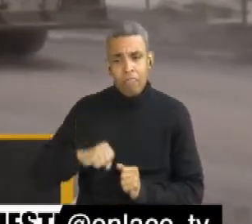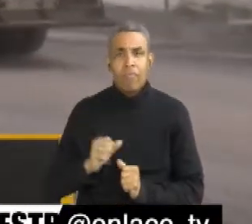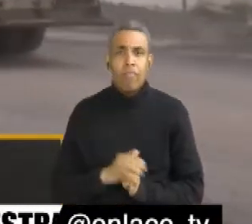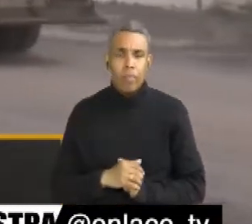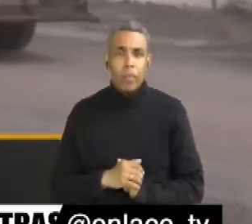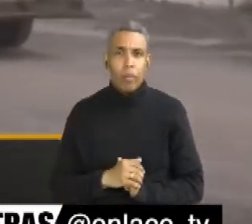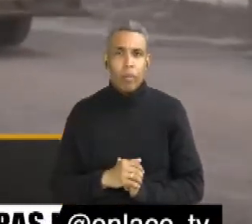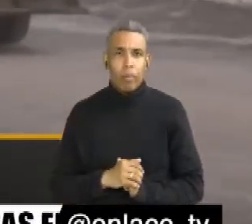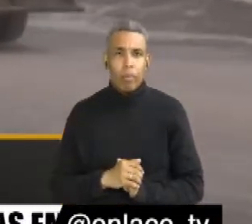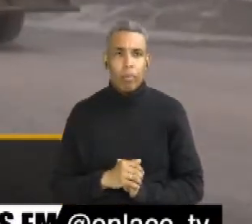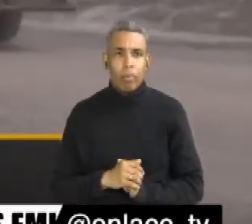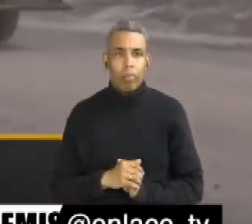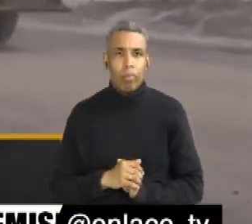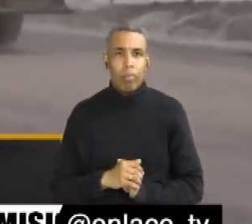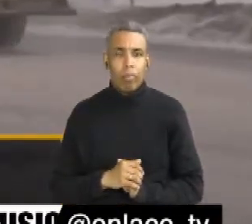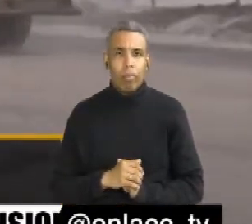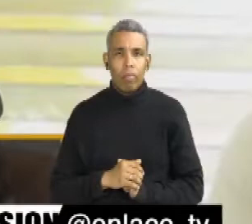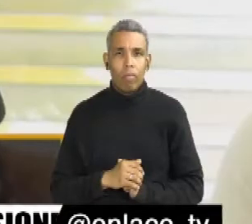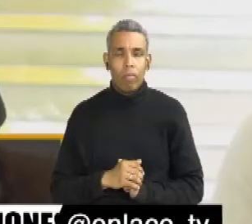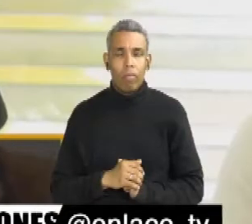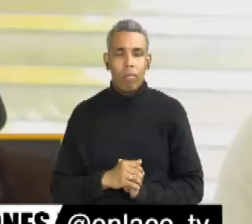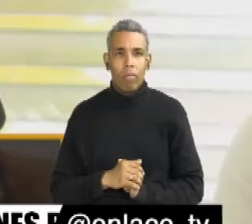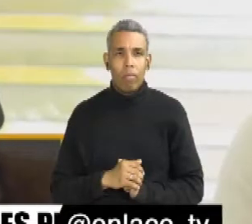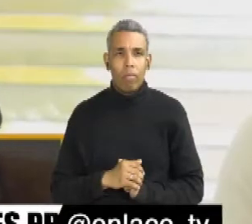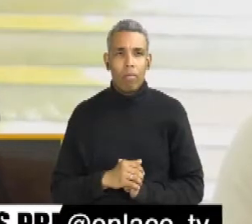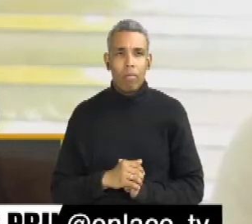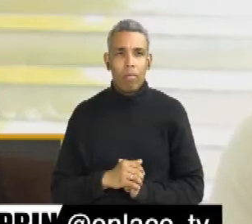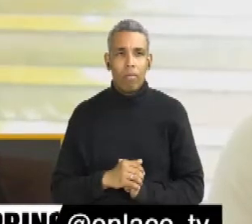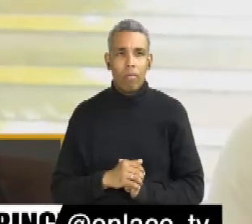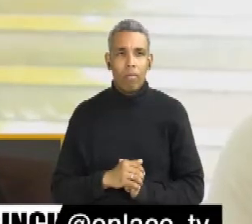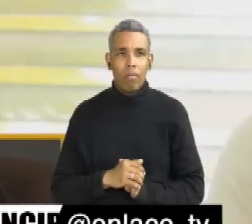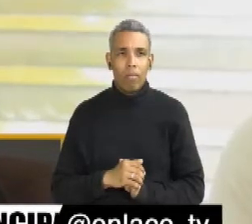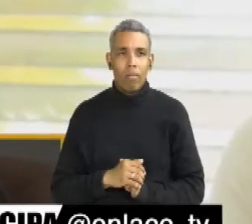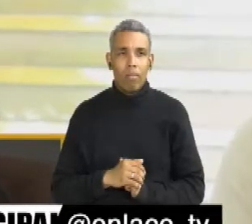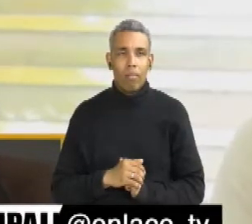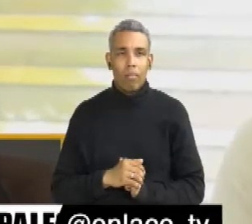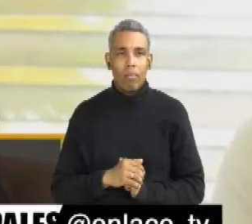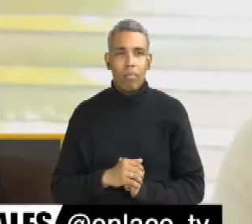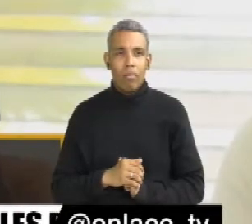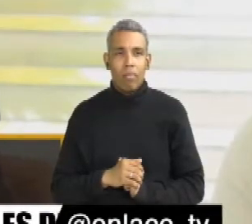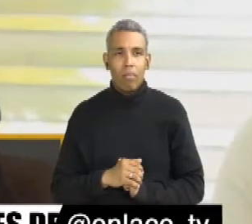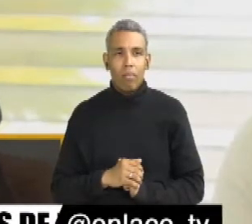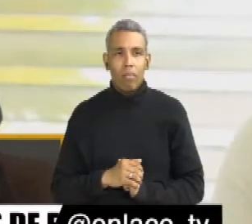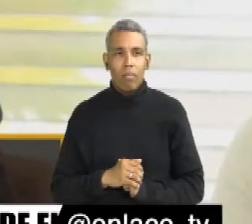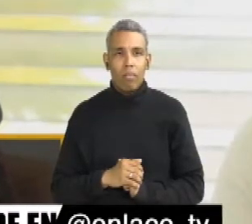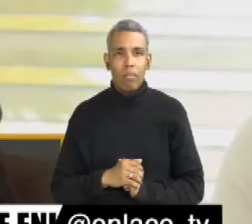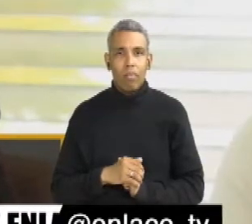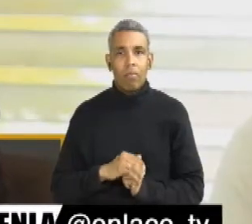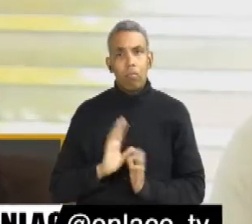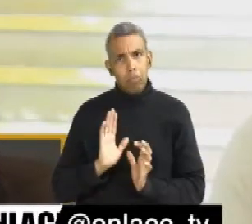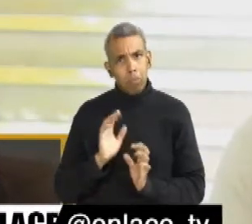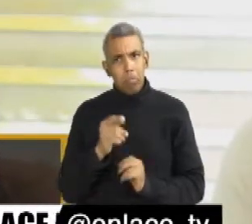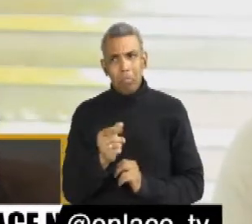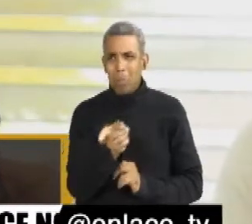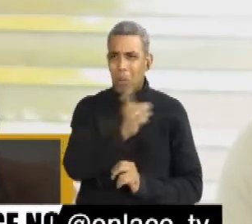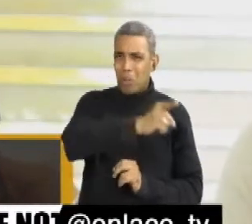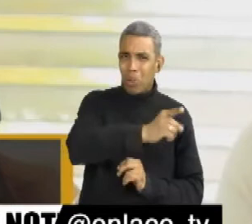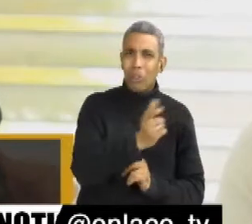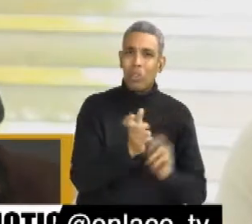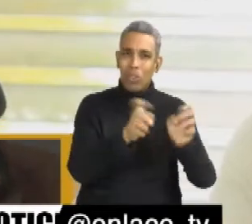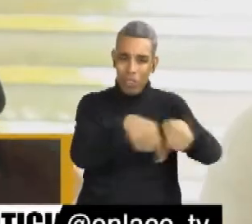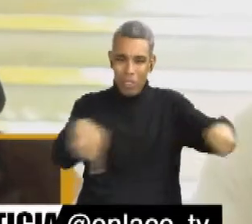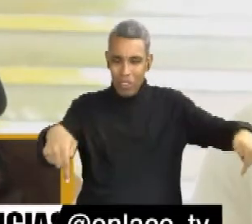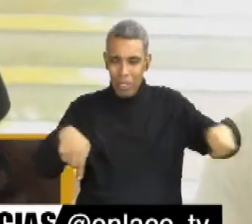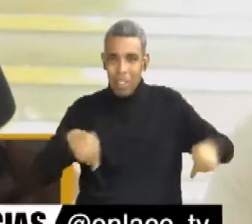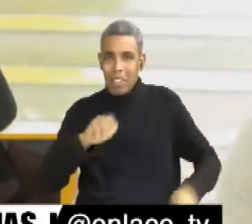hecho cuando se hizo el cierre de lo que era el relleno de la Esmeralda. Entonces ahí también esa